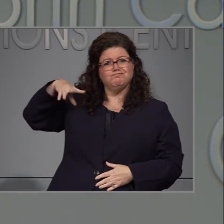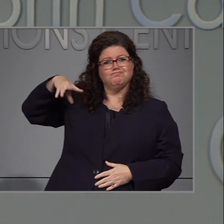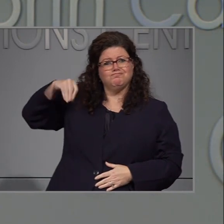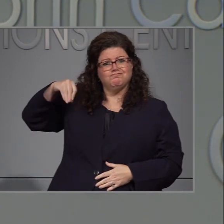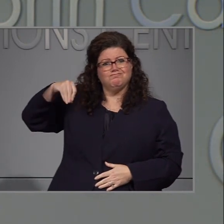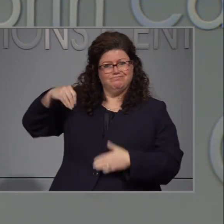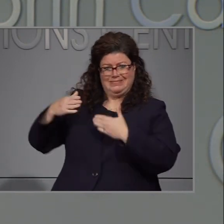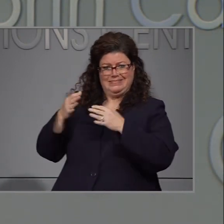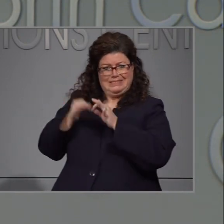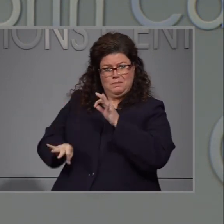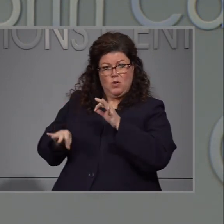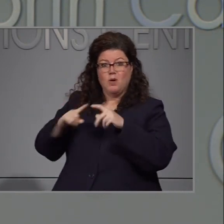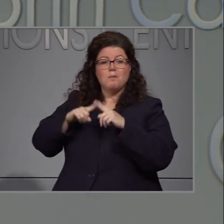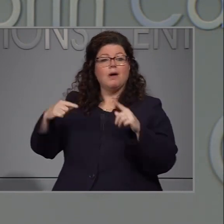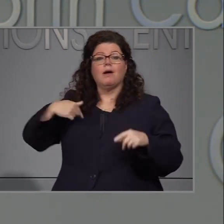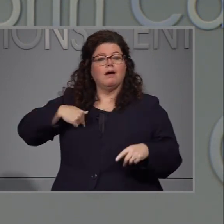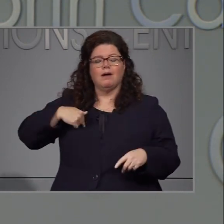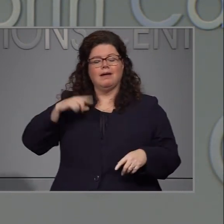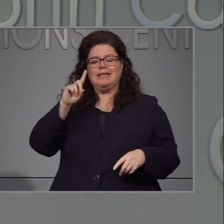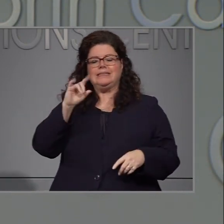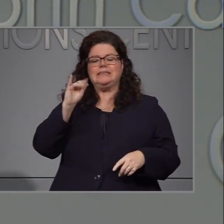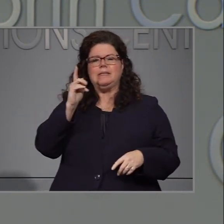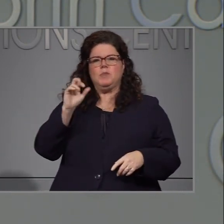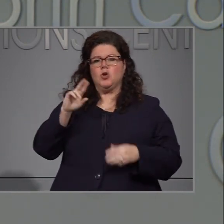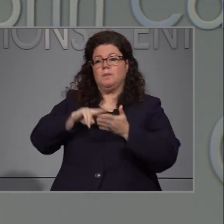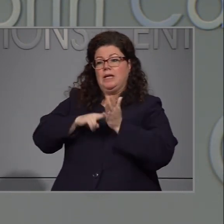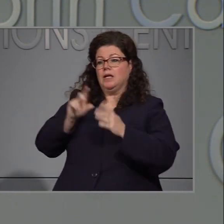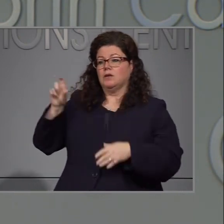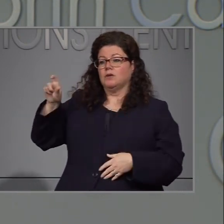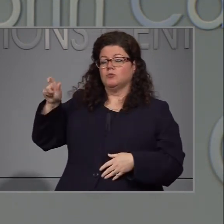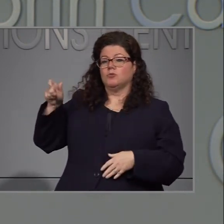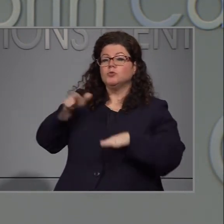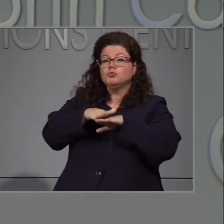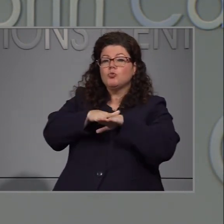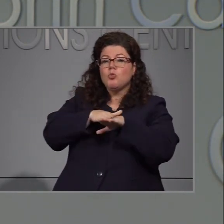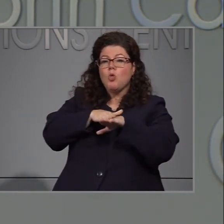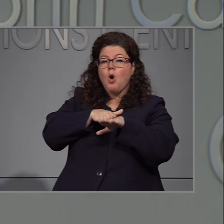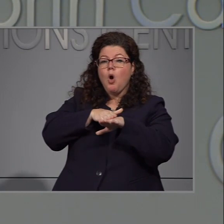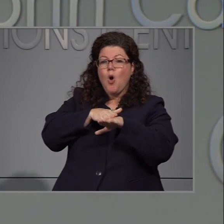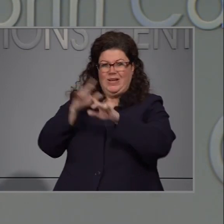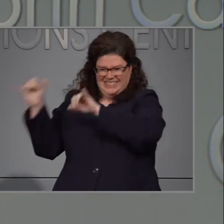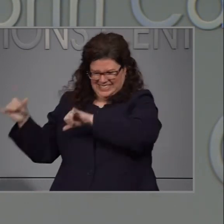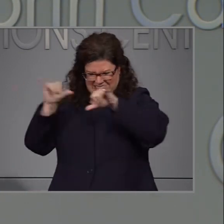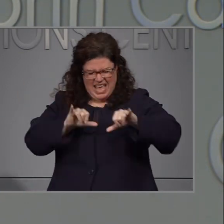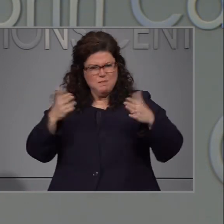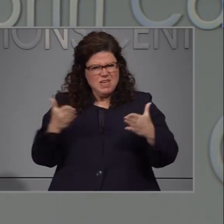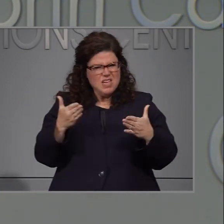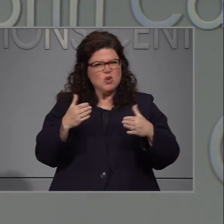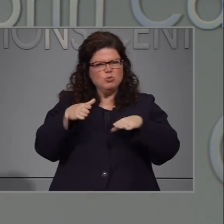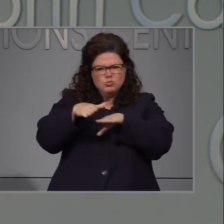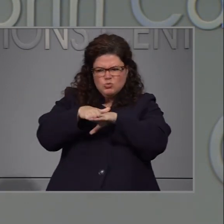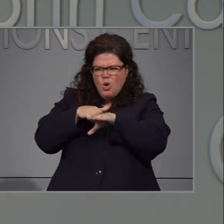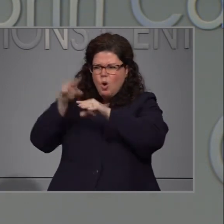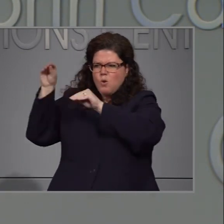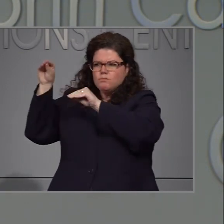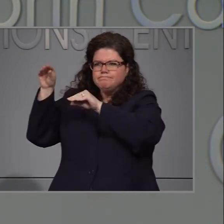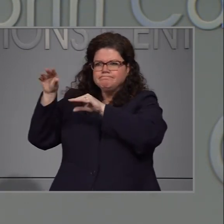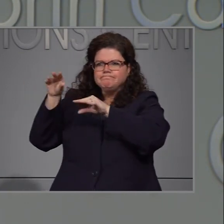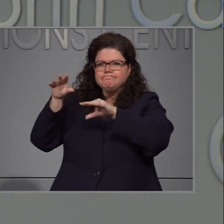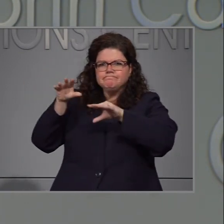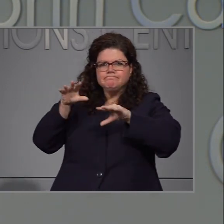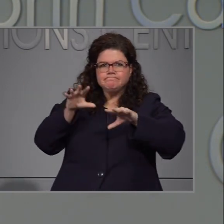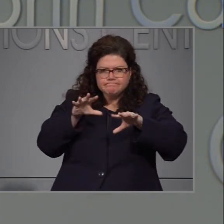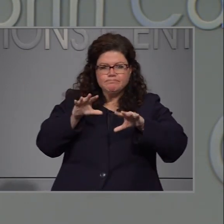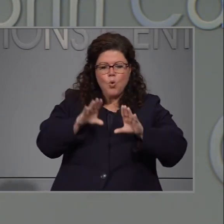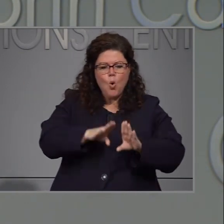semanas, incluso al subir poco a poco el interruptor gradualmente y relajamos las restricciones, hemos visto que se ha